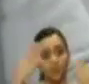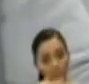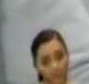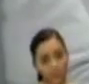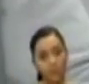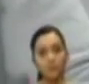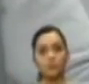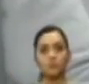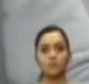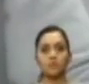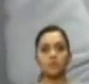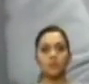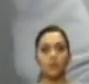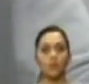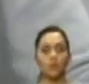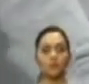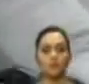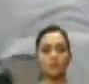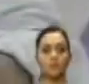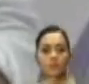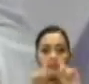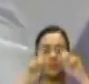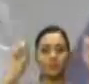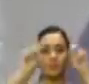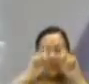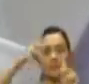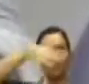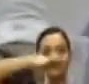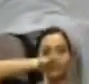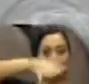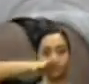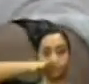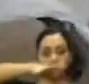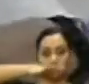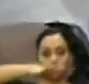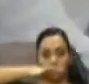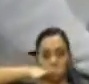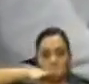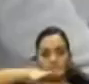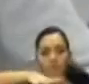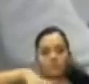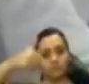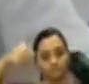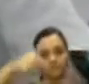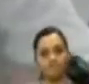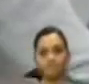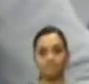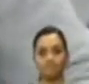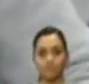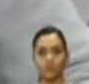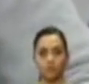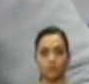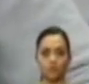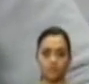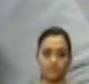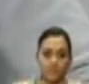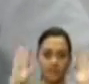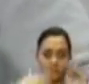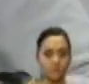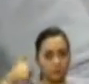reunión con la empresa de parques, es un programa que en lo personal a mí me agrada mucho, ha tenido mucho impacto,